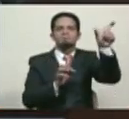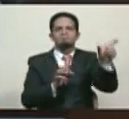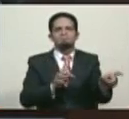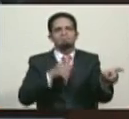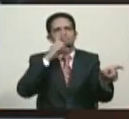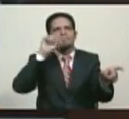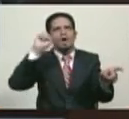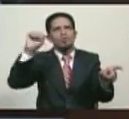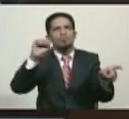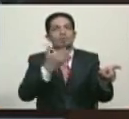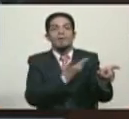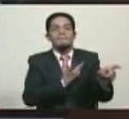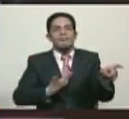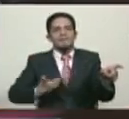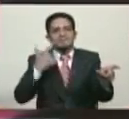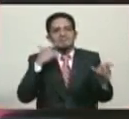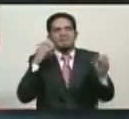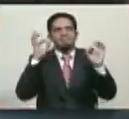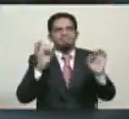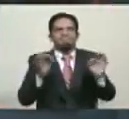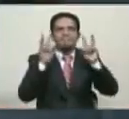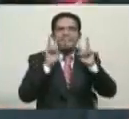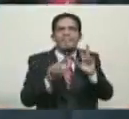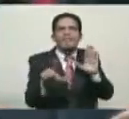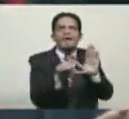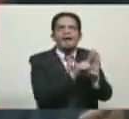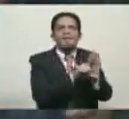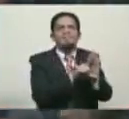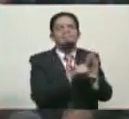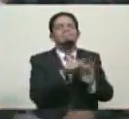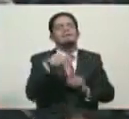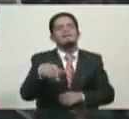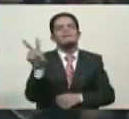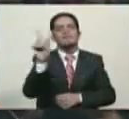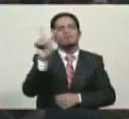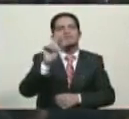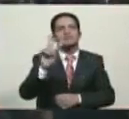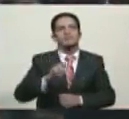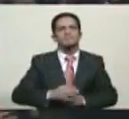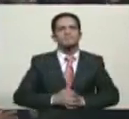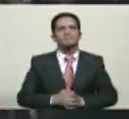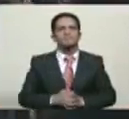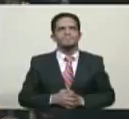Moros como presidente constitucional de la República Bolivariana de Venezuela.